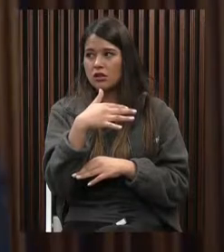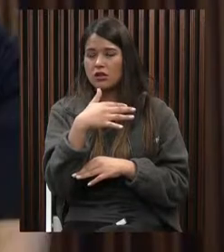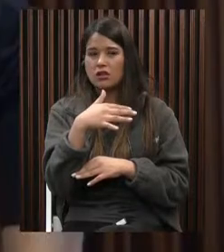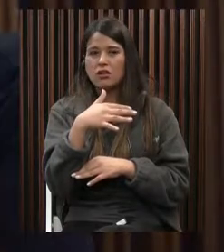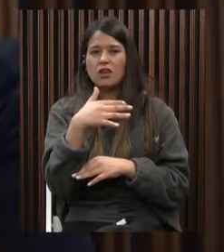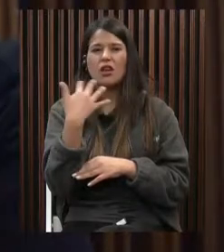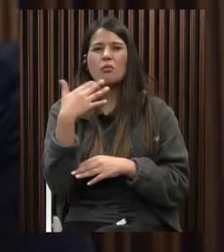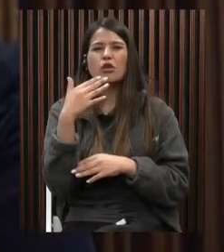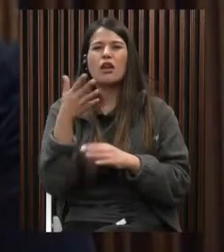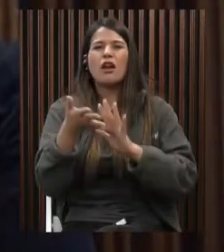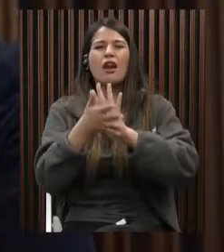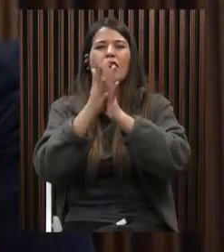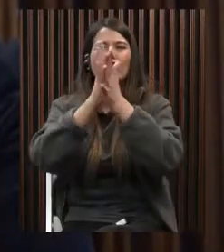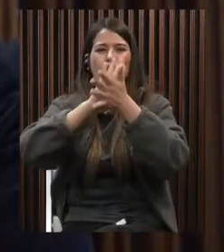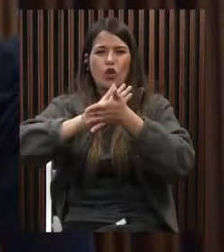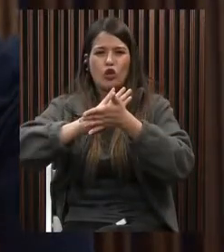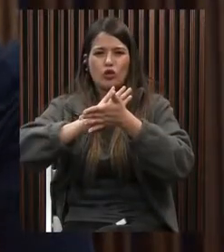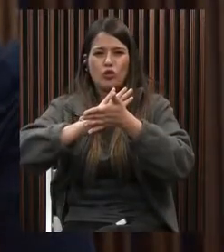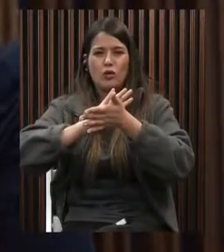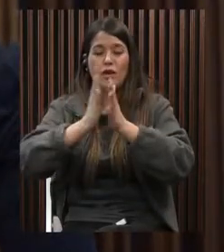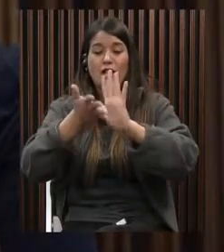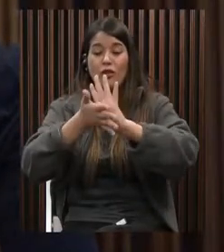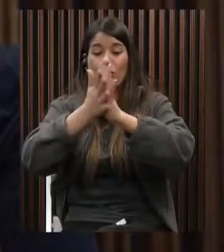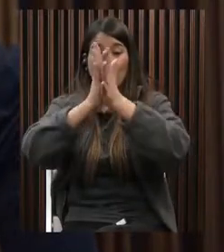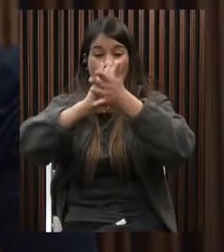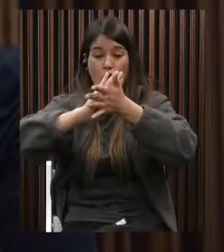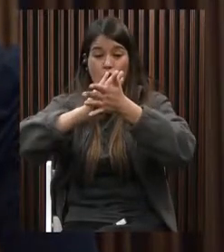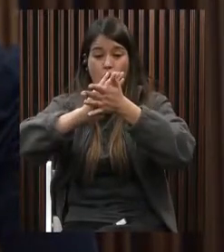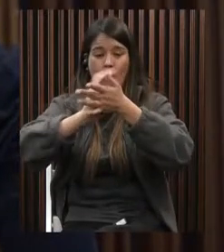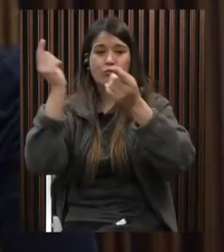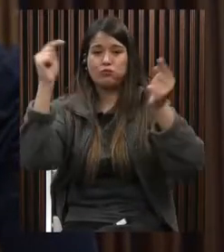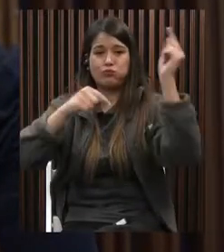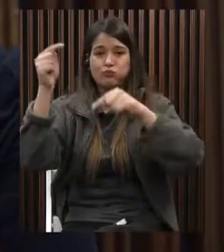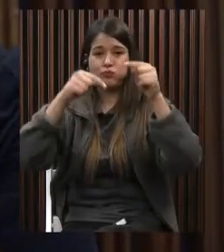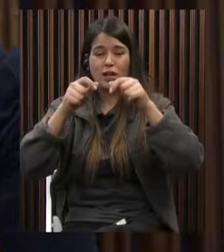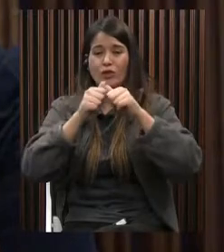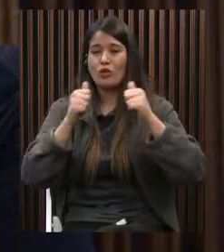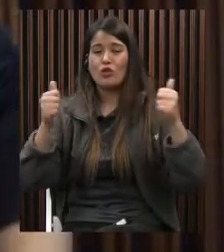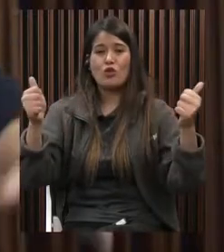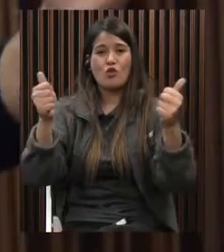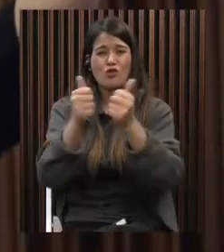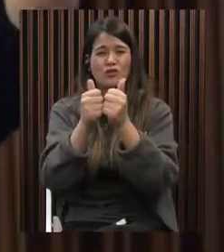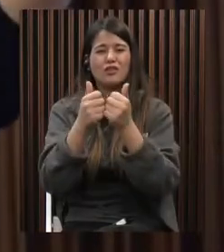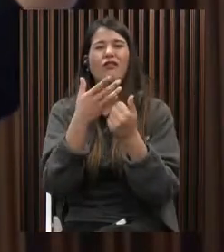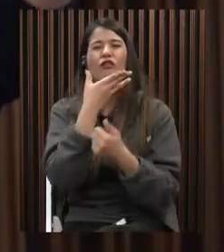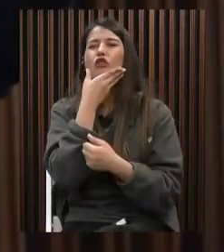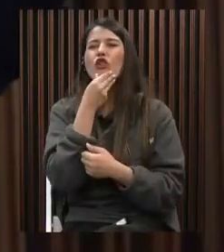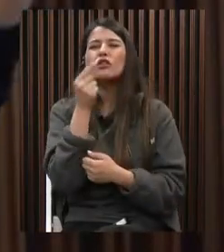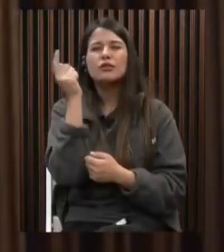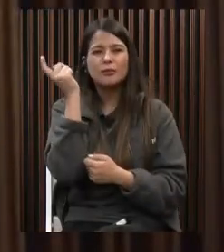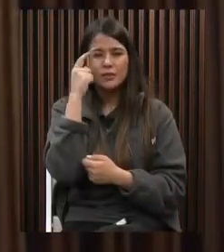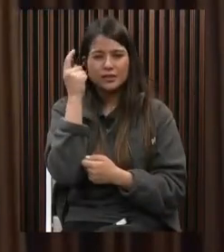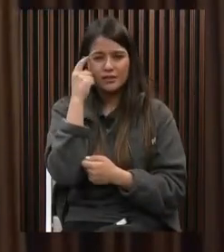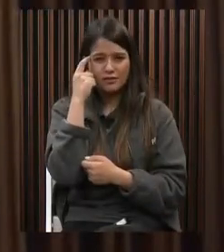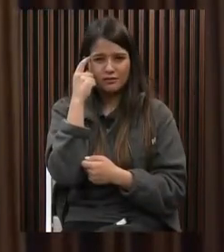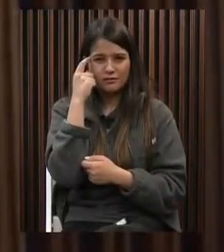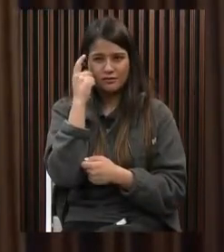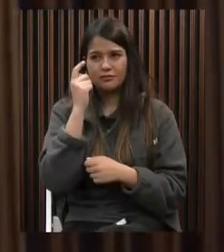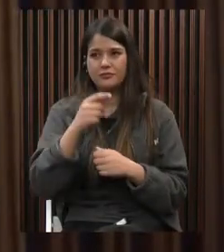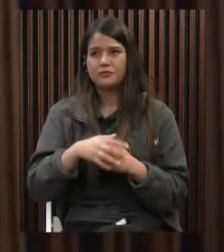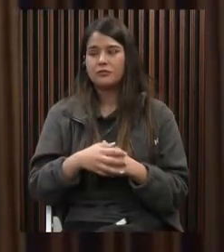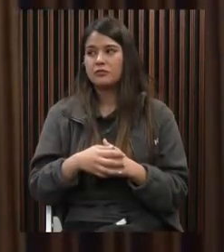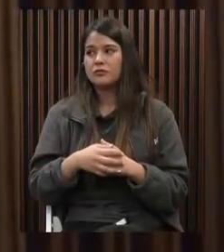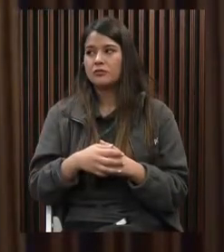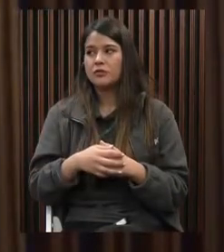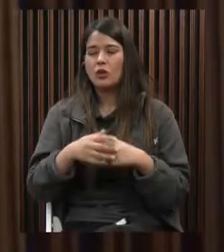en el todo. Y es una idea importante. Es bonito pensar en aquello porque